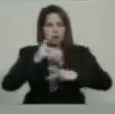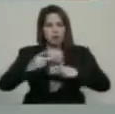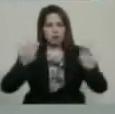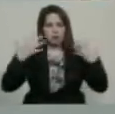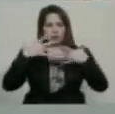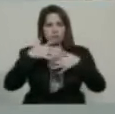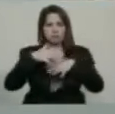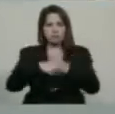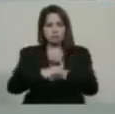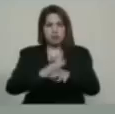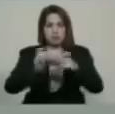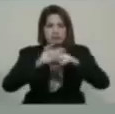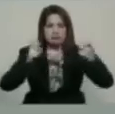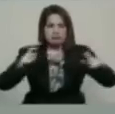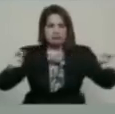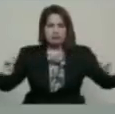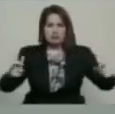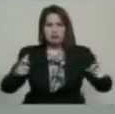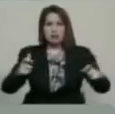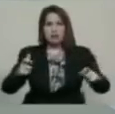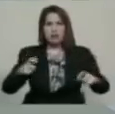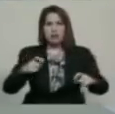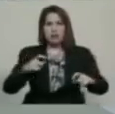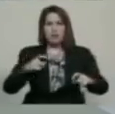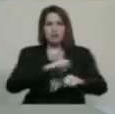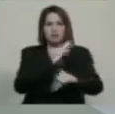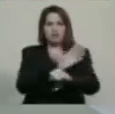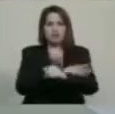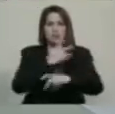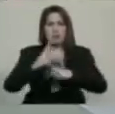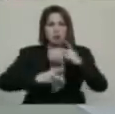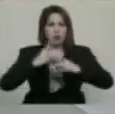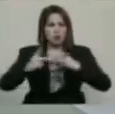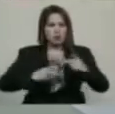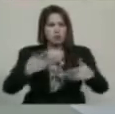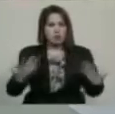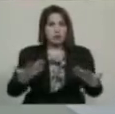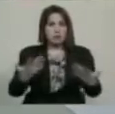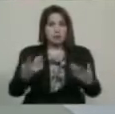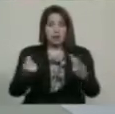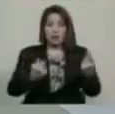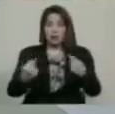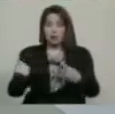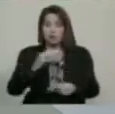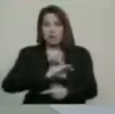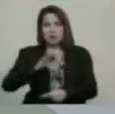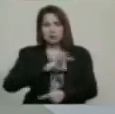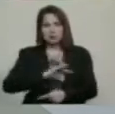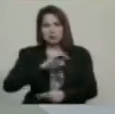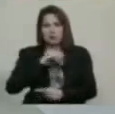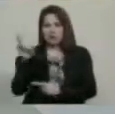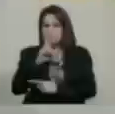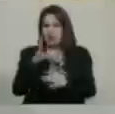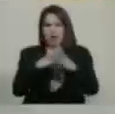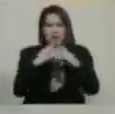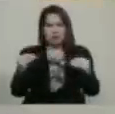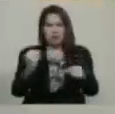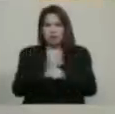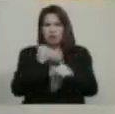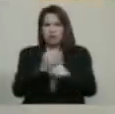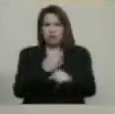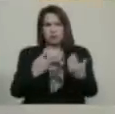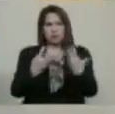y expanda todas las fuerzas productivas de la economía y la sociedad venezolana. Todas las fuerzas productivas